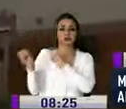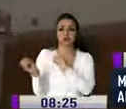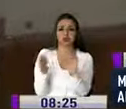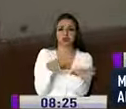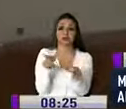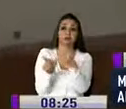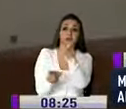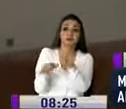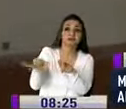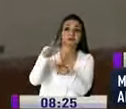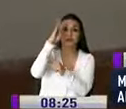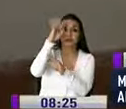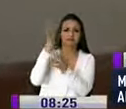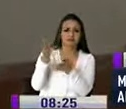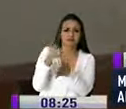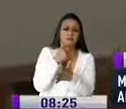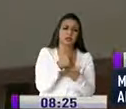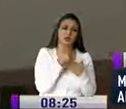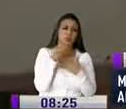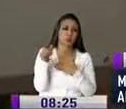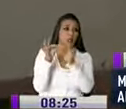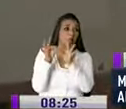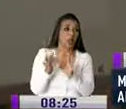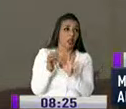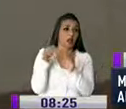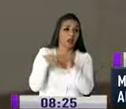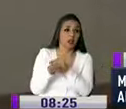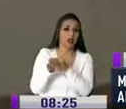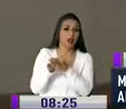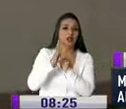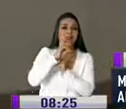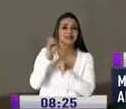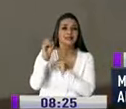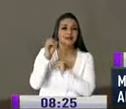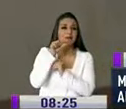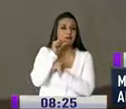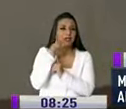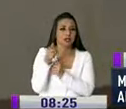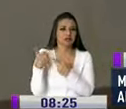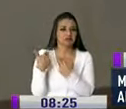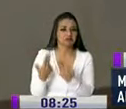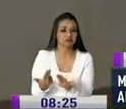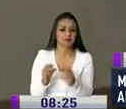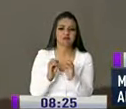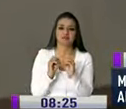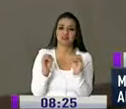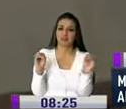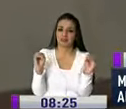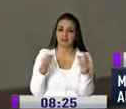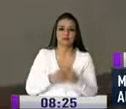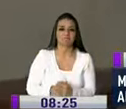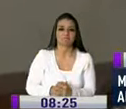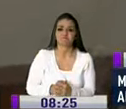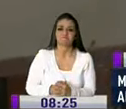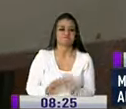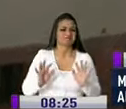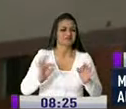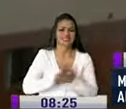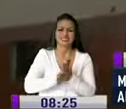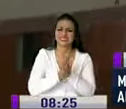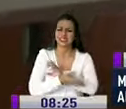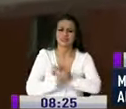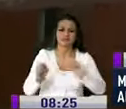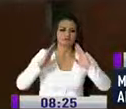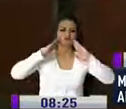que iban a ayudarnos para acomodar, para que 60 y piquito se haga cargo de eso, pues fue al revés. No, prácticamente se han olvidado.